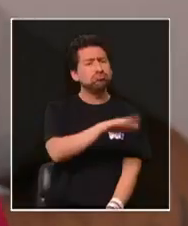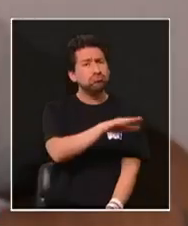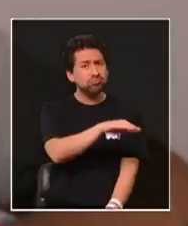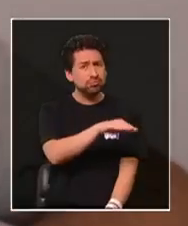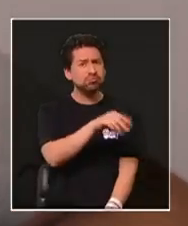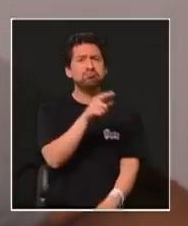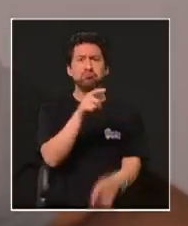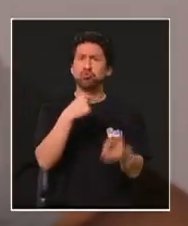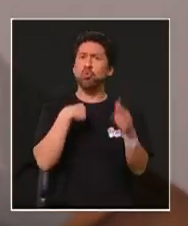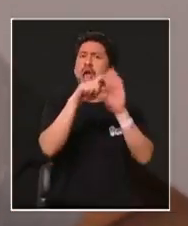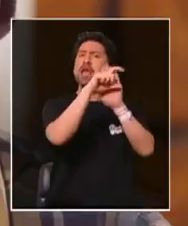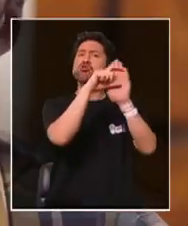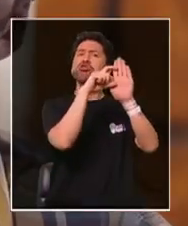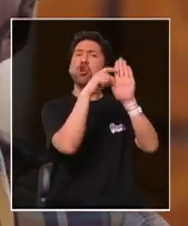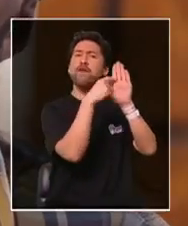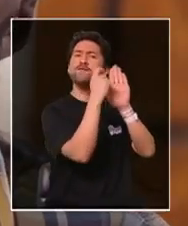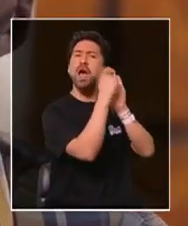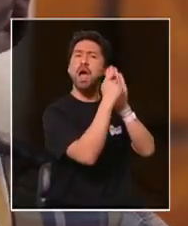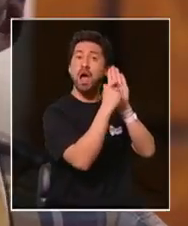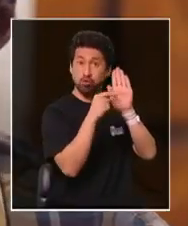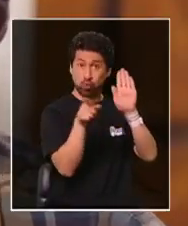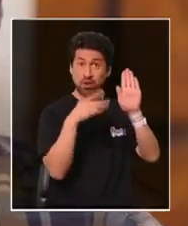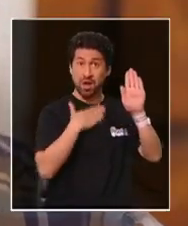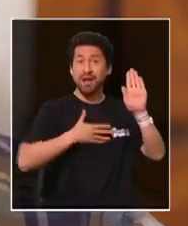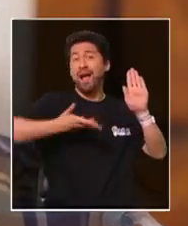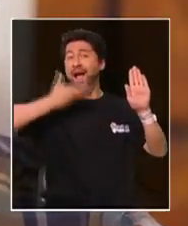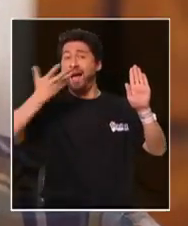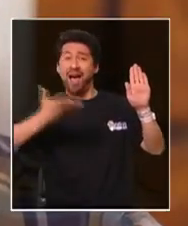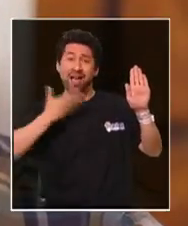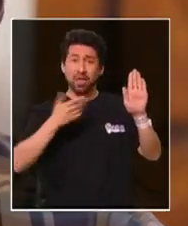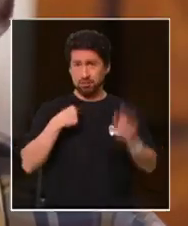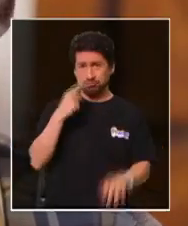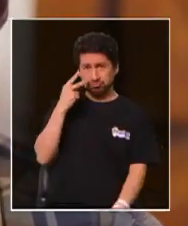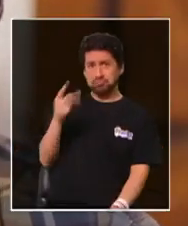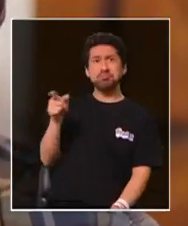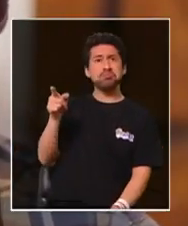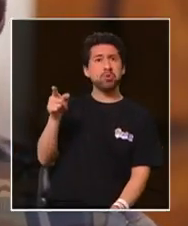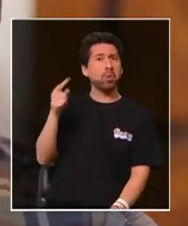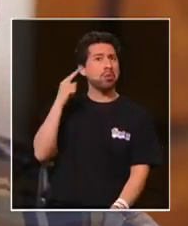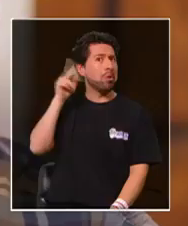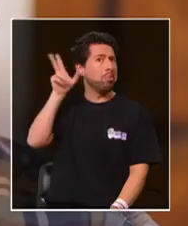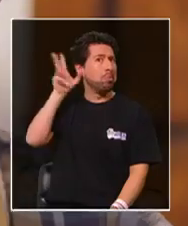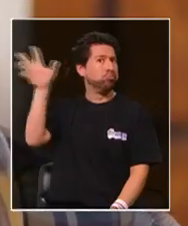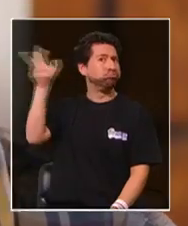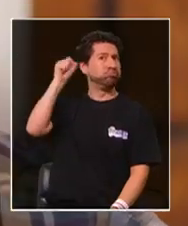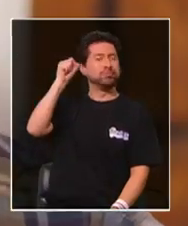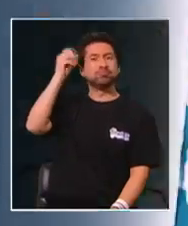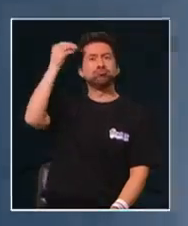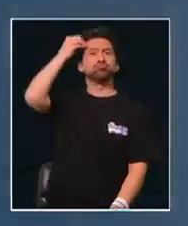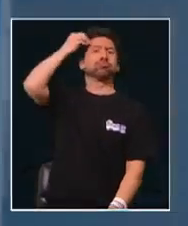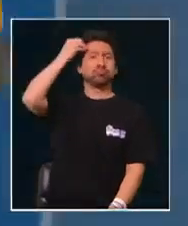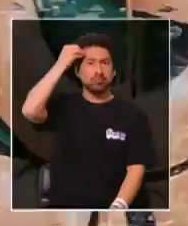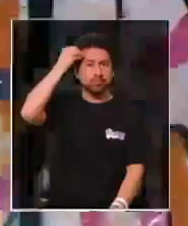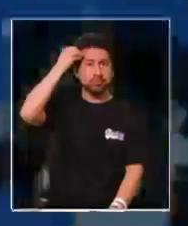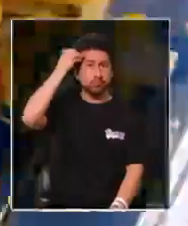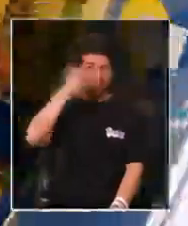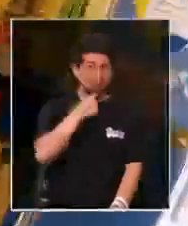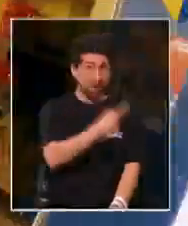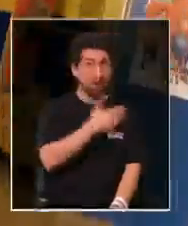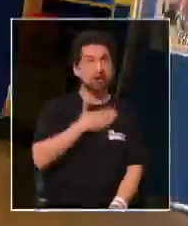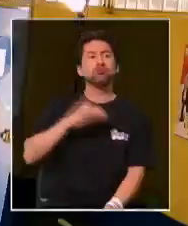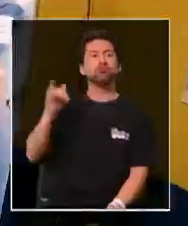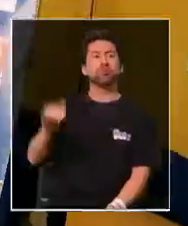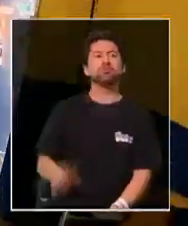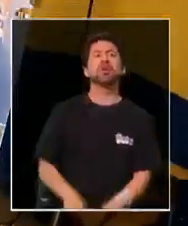te hago una estrofa tú la cantarías porque yo veo que tú escucháis una letra y te la aprendí ya me dijo me